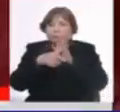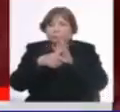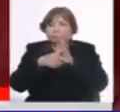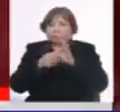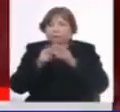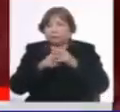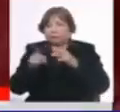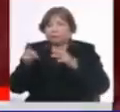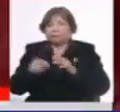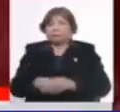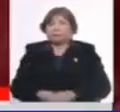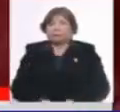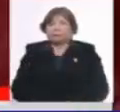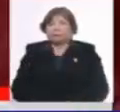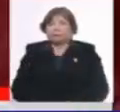se retiró,